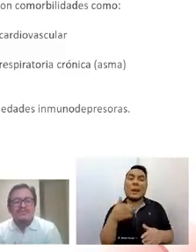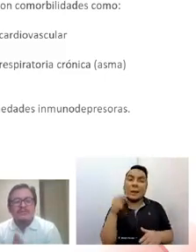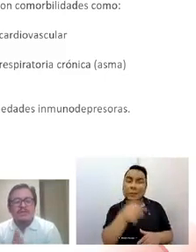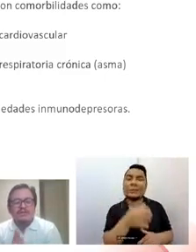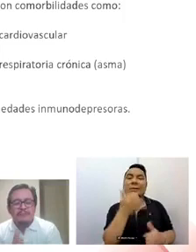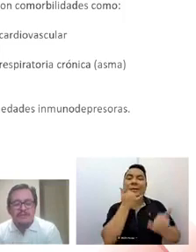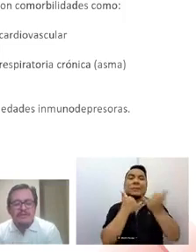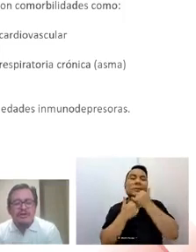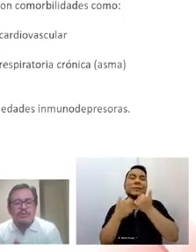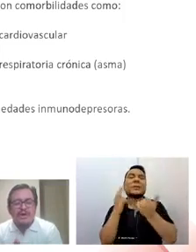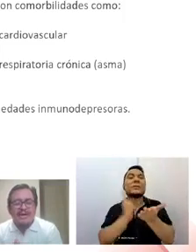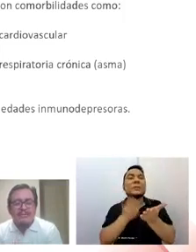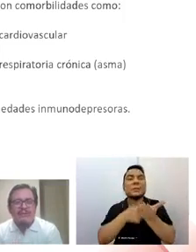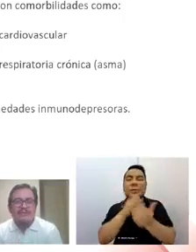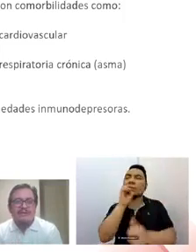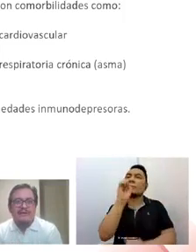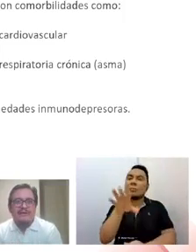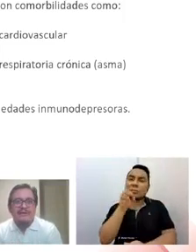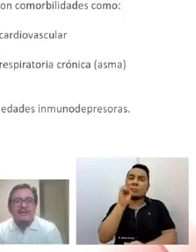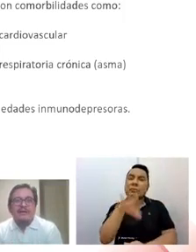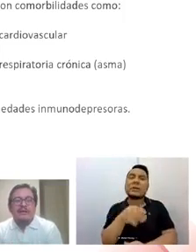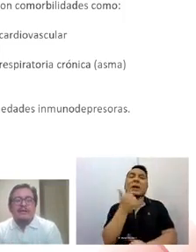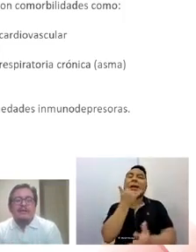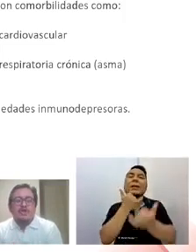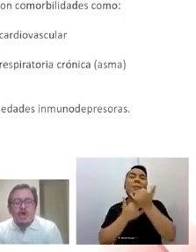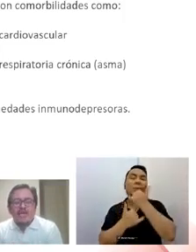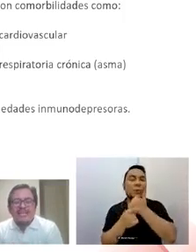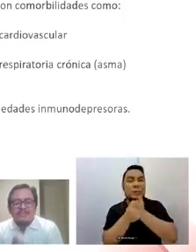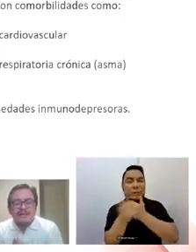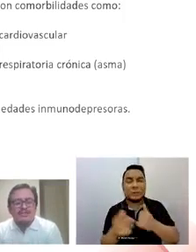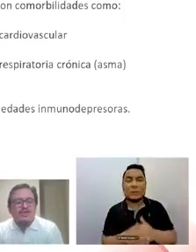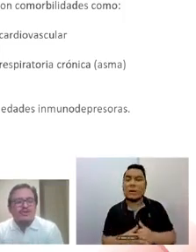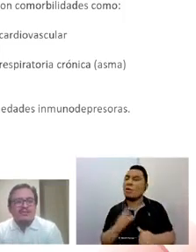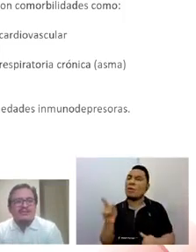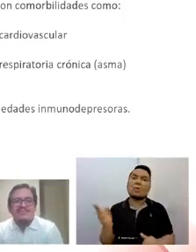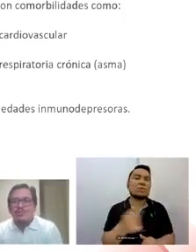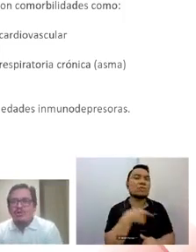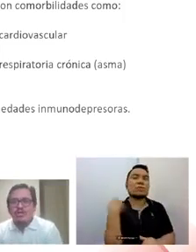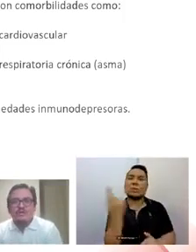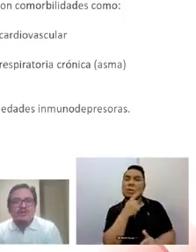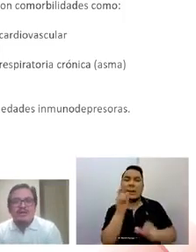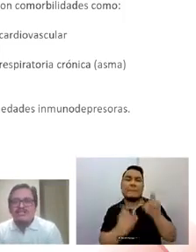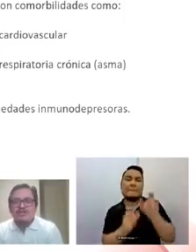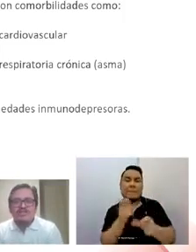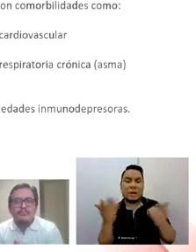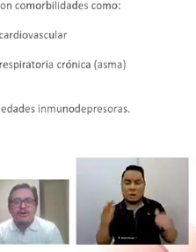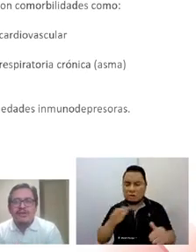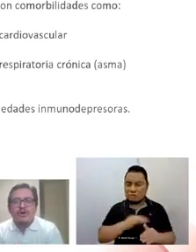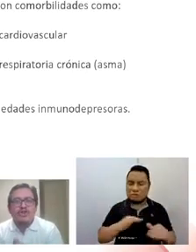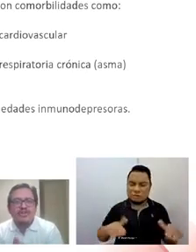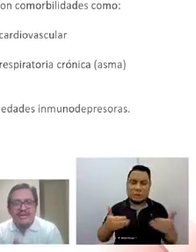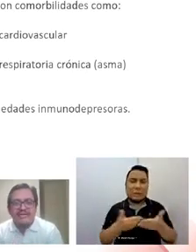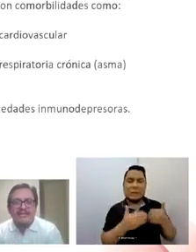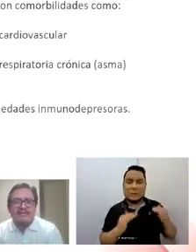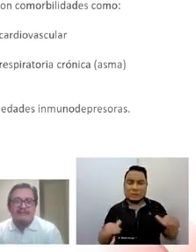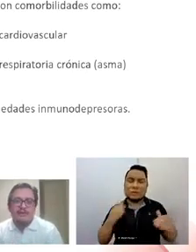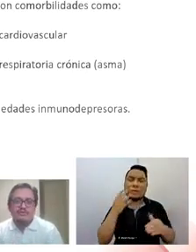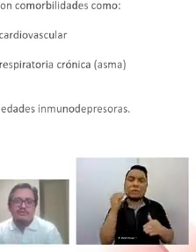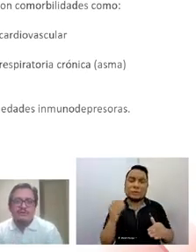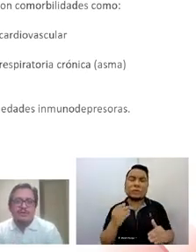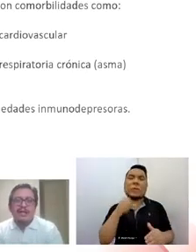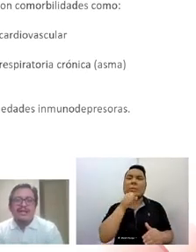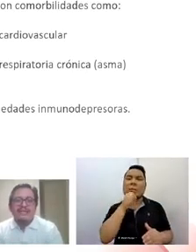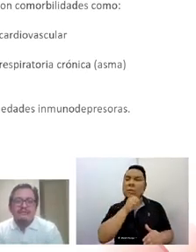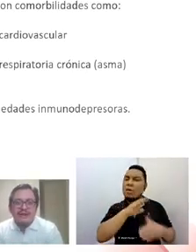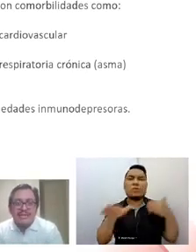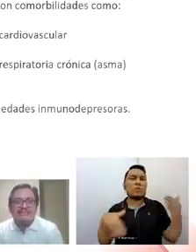venido repitiendo, se ha venido transmitiendo equivocadamente. Todas las personas, desde un niño hasta un anciano, se pueden contagiar del